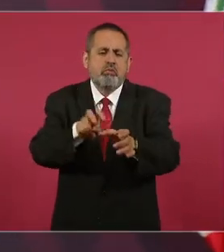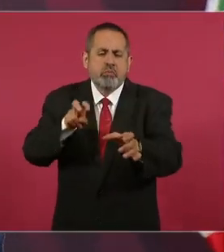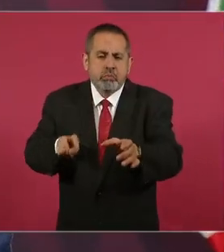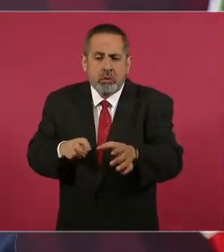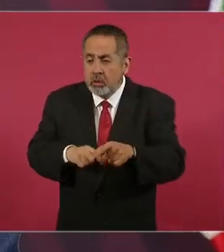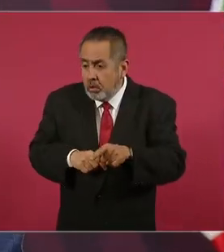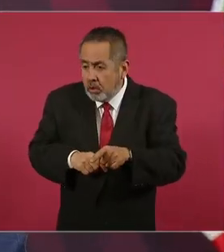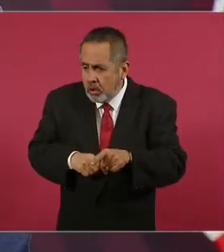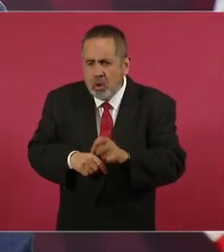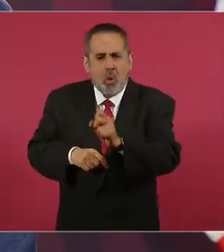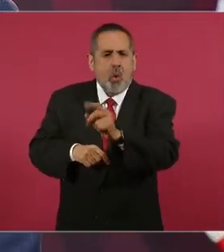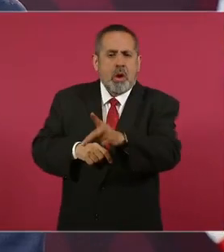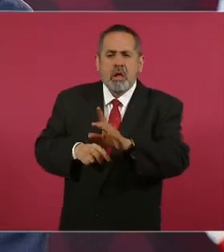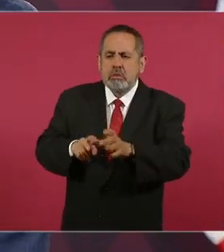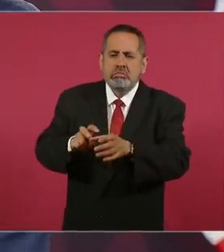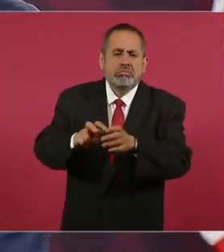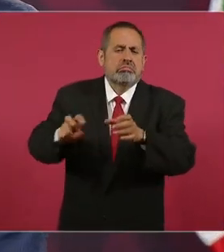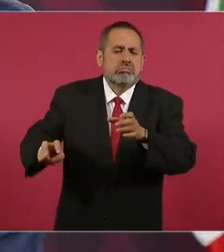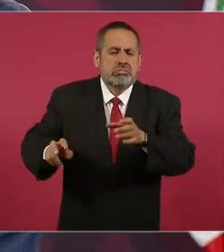renunciar,